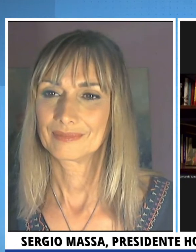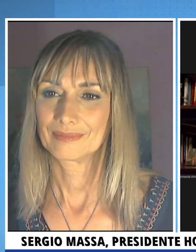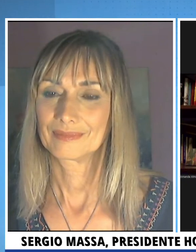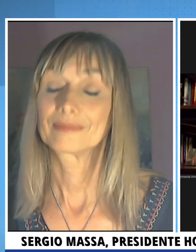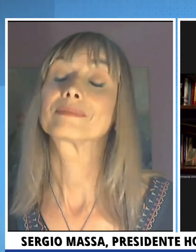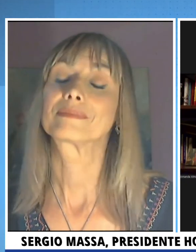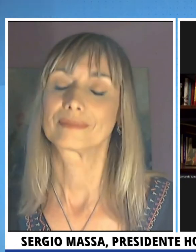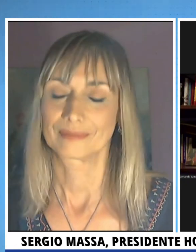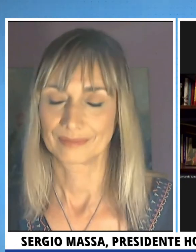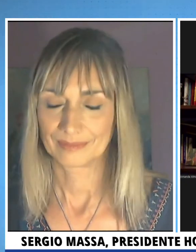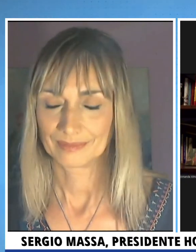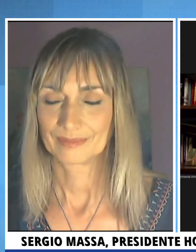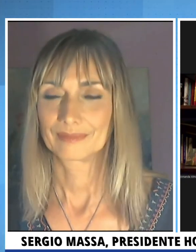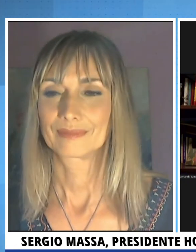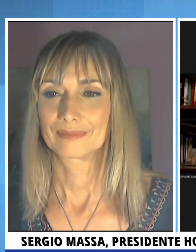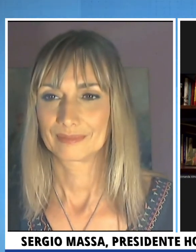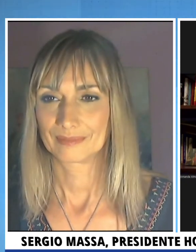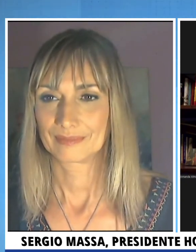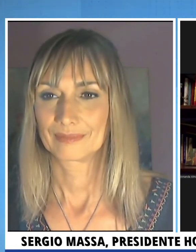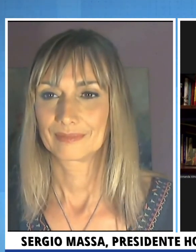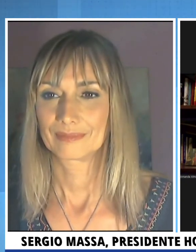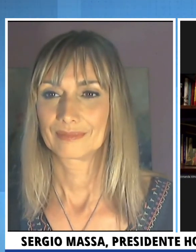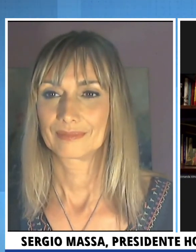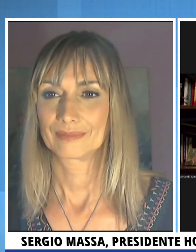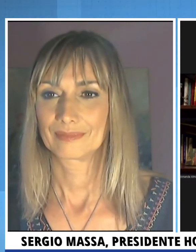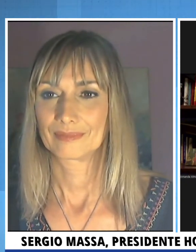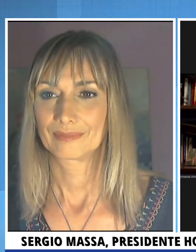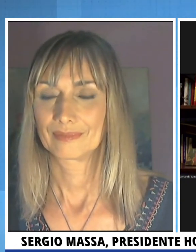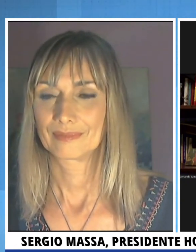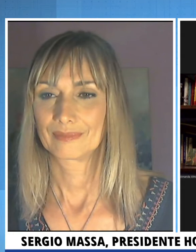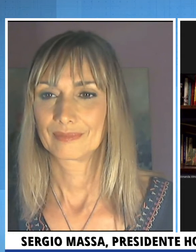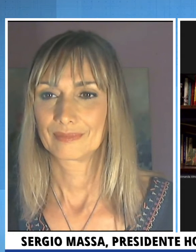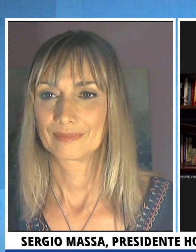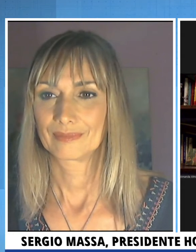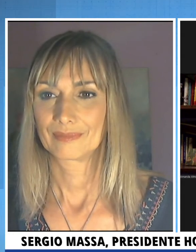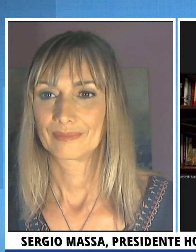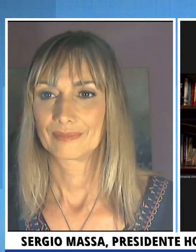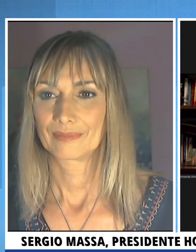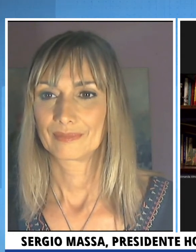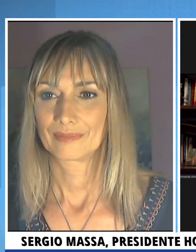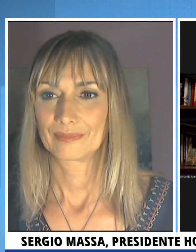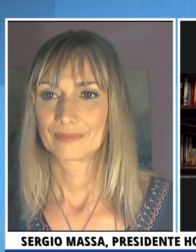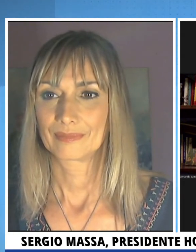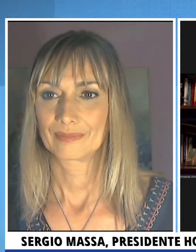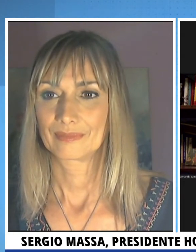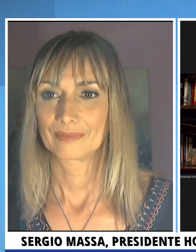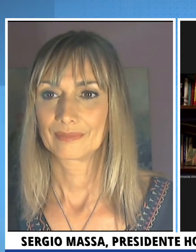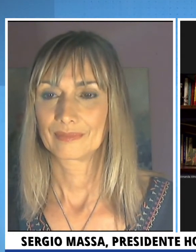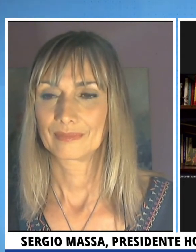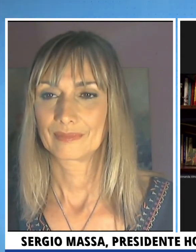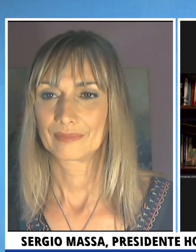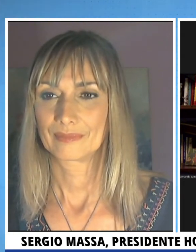oposición y de todo el arco opositor, salvo la izquierda, pero desde Consenso Federal hasta Juntos por el Cambio,